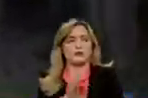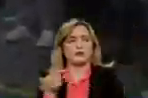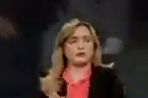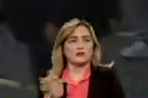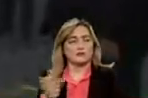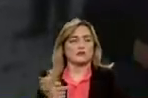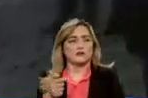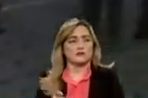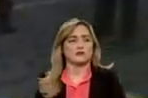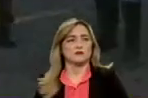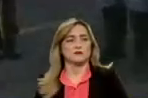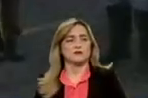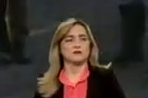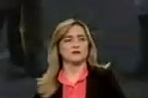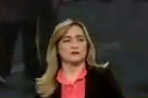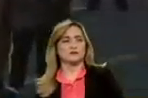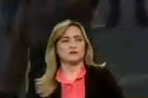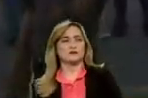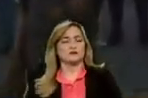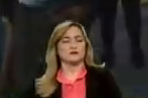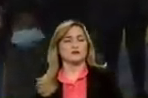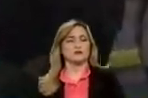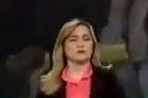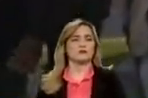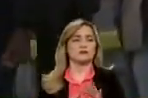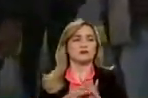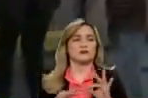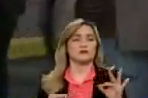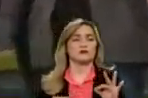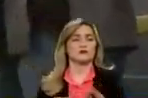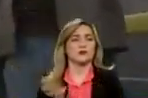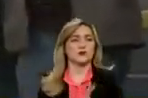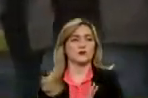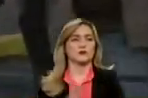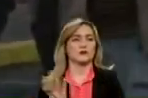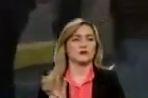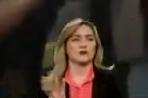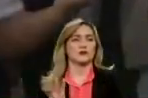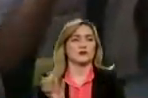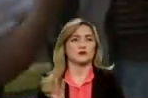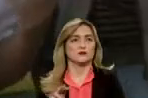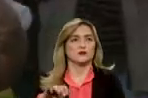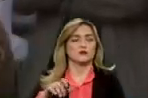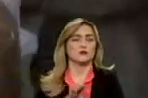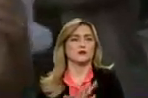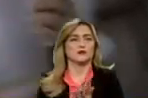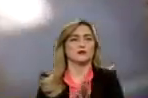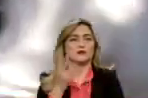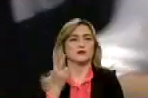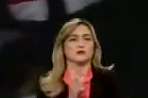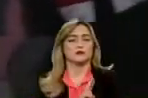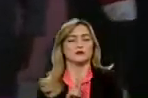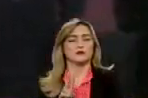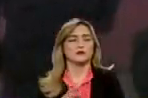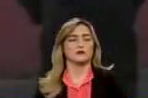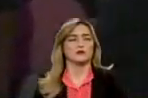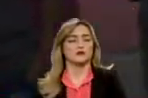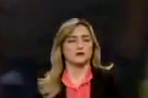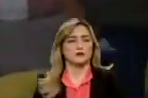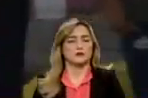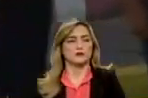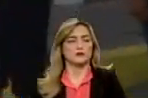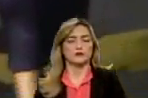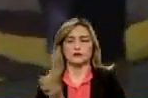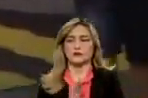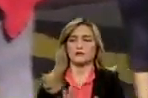manos, que tengamos pues todos los temas de higiene. 2 semanas han pasado hasta sin agua, ¿verdad? Hasta 2 semanas sin agua. ¿Es en todo